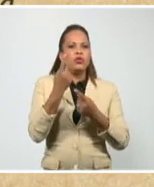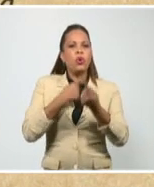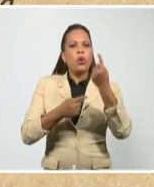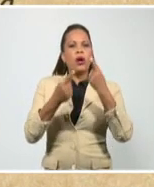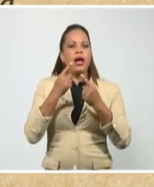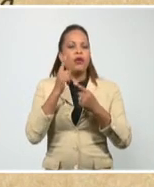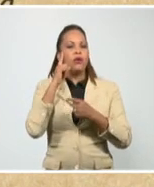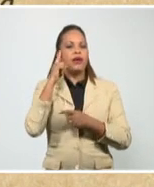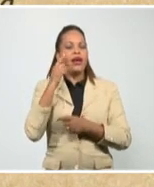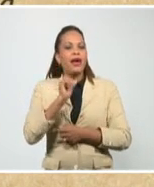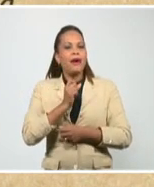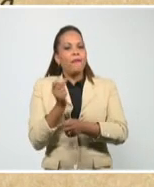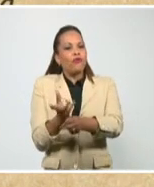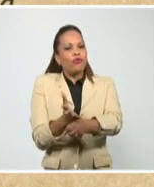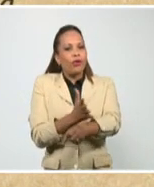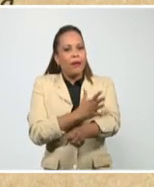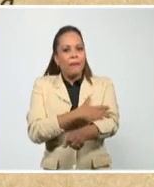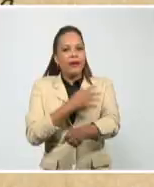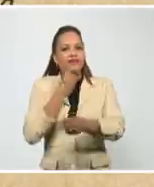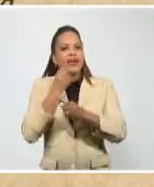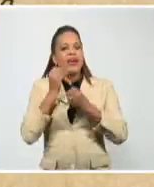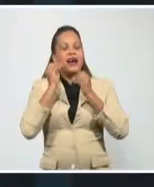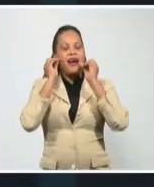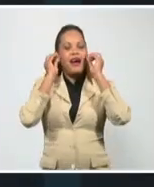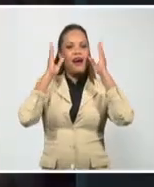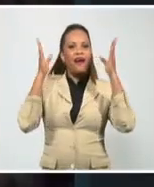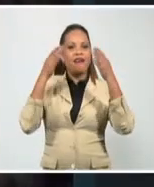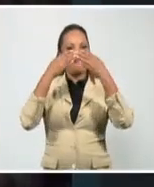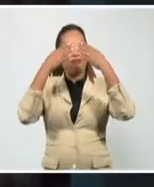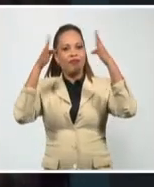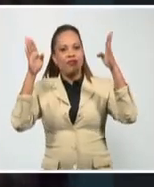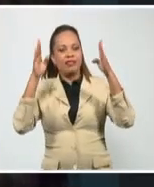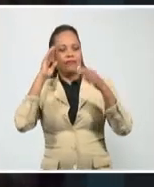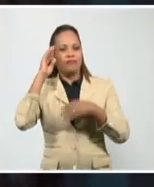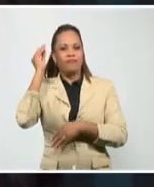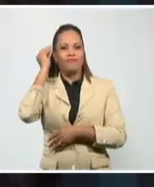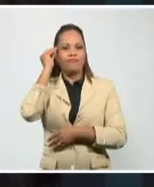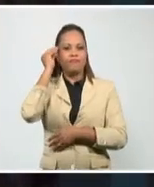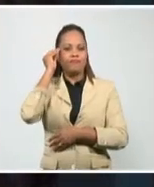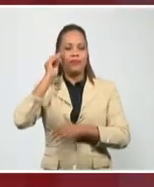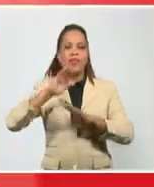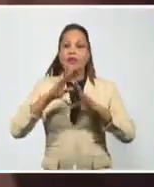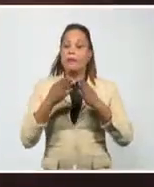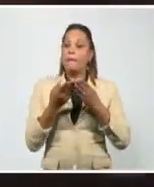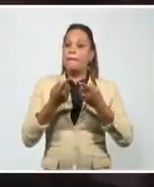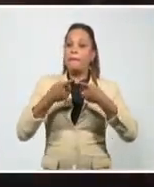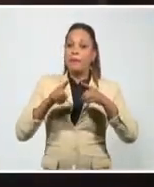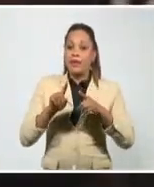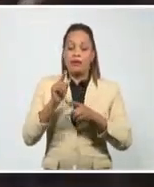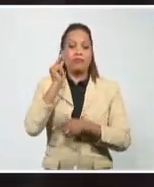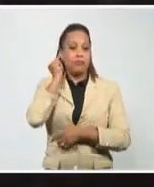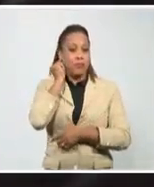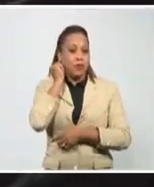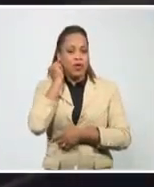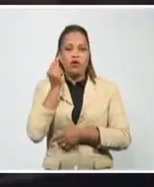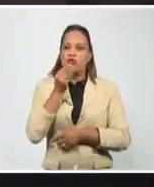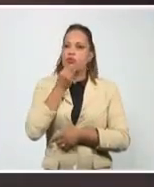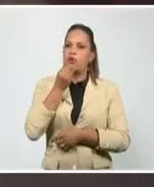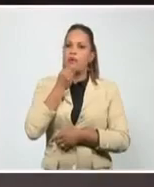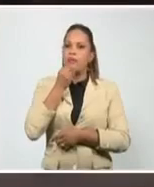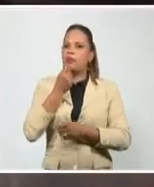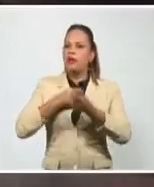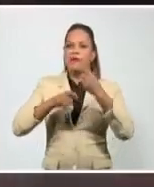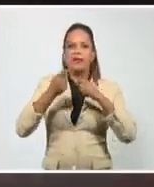sumergirnos emocionalmente para abrir nuestro ser. Sin embargo, Bruguera no ha dudado en vender hasta el performance